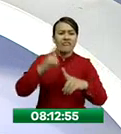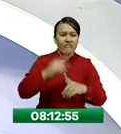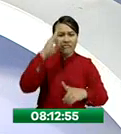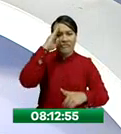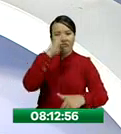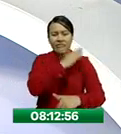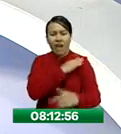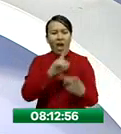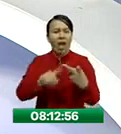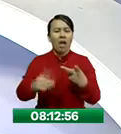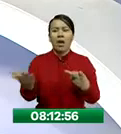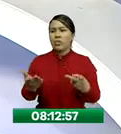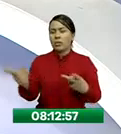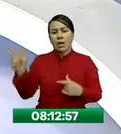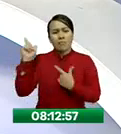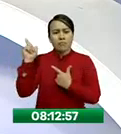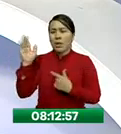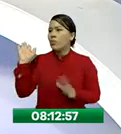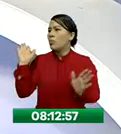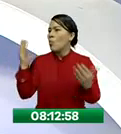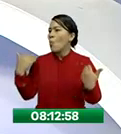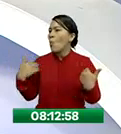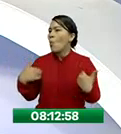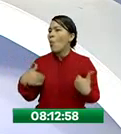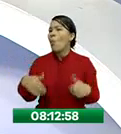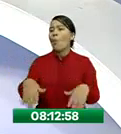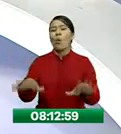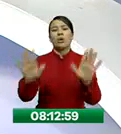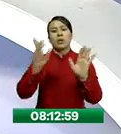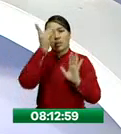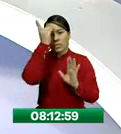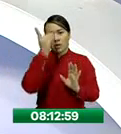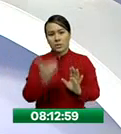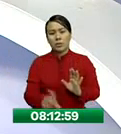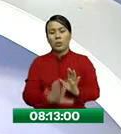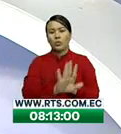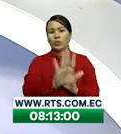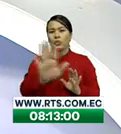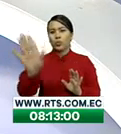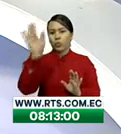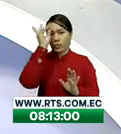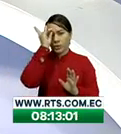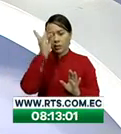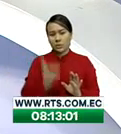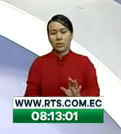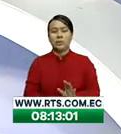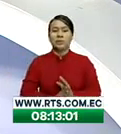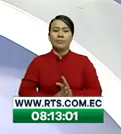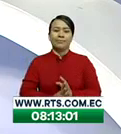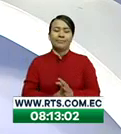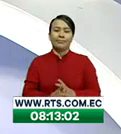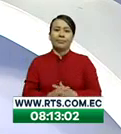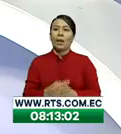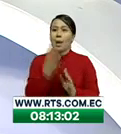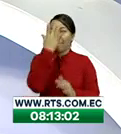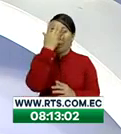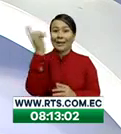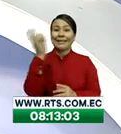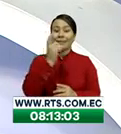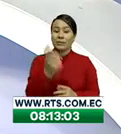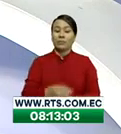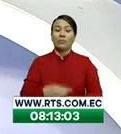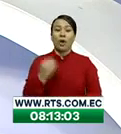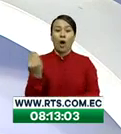Fuerzas Especiales, eso sí, al Ejército de Fuerzas Especiales, a la Infantería en Fuerzas Especiales. Porque ahí necesitan estar esos